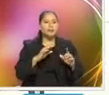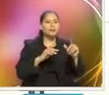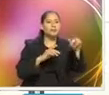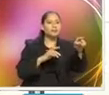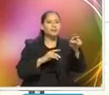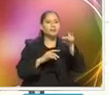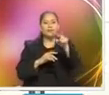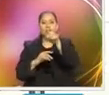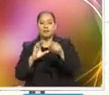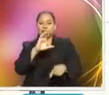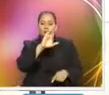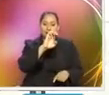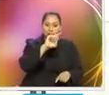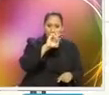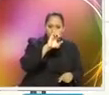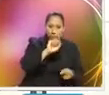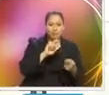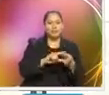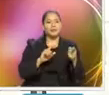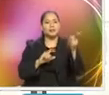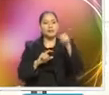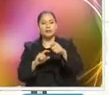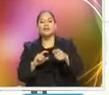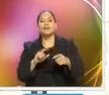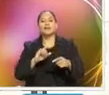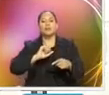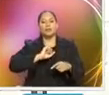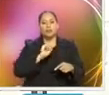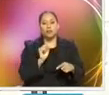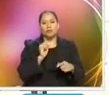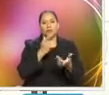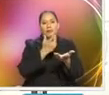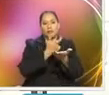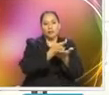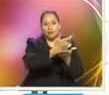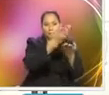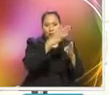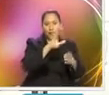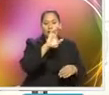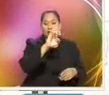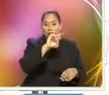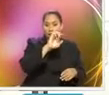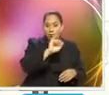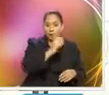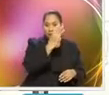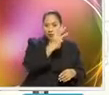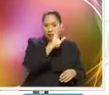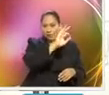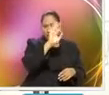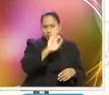pueden ser CETES, fondos de inversión. Los CETES te dan 3%,